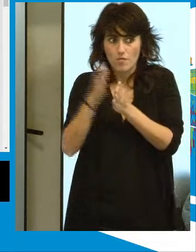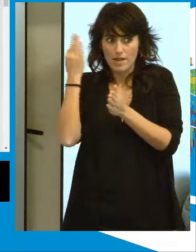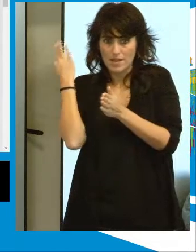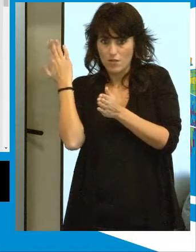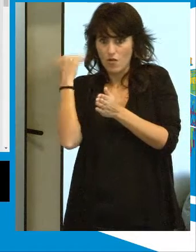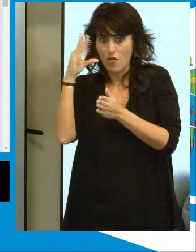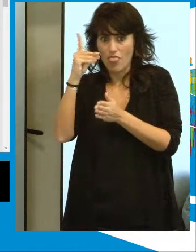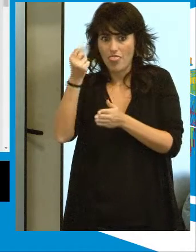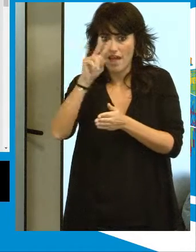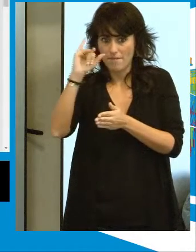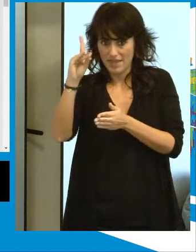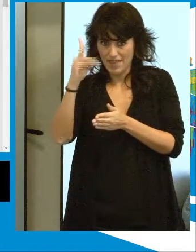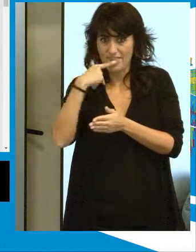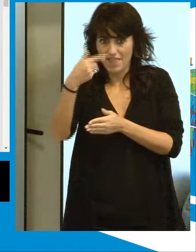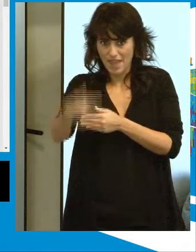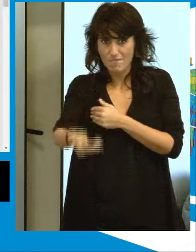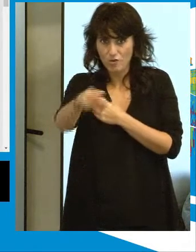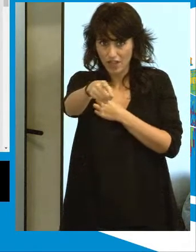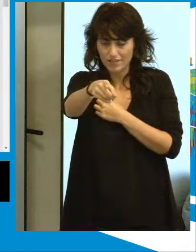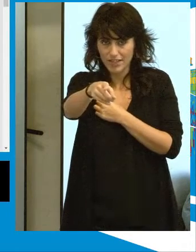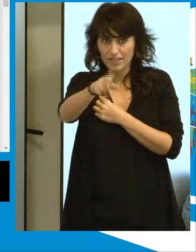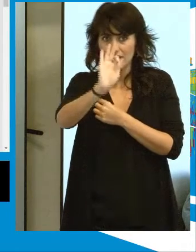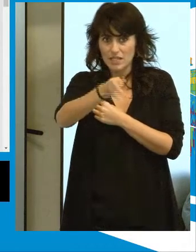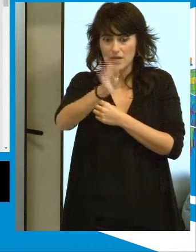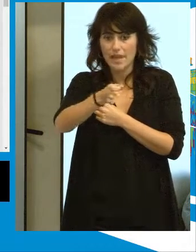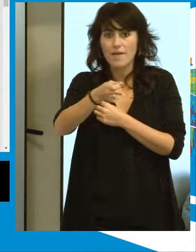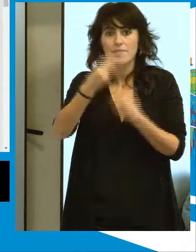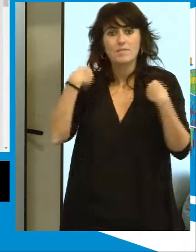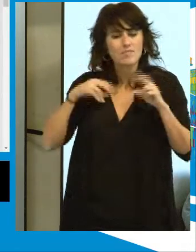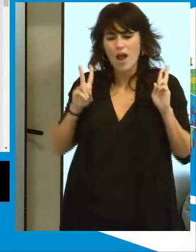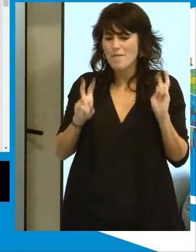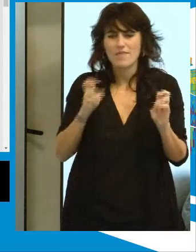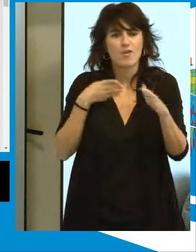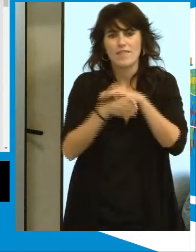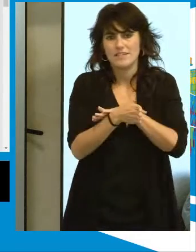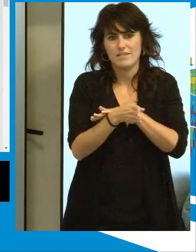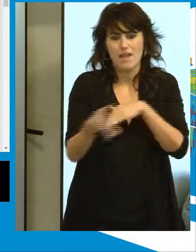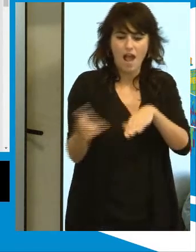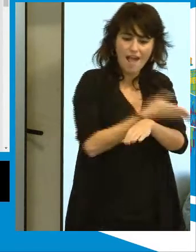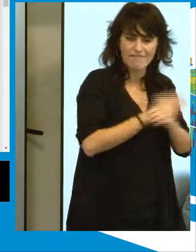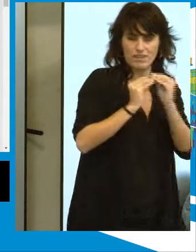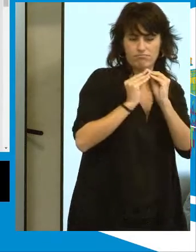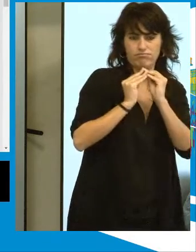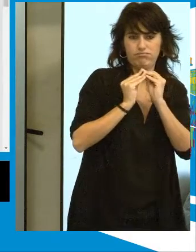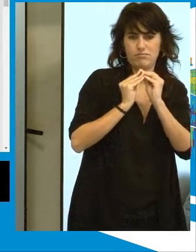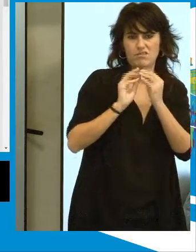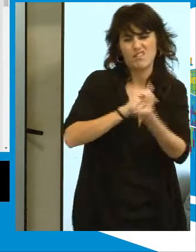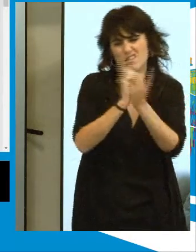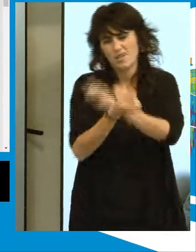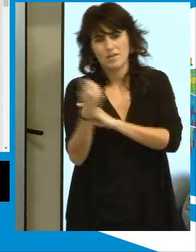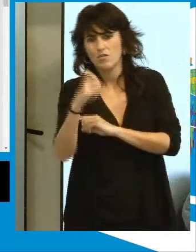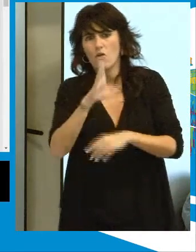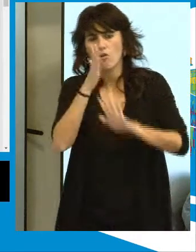Gerona, David, es que tenemos que hacer accesibles las páginas desde el principio, antes de ser elaboradas. Claro. Porque estáis